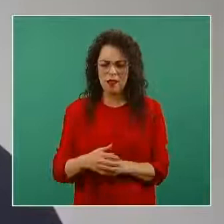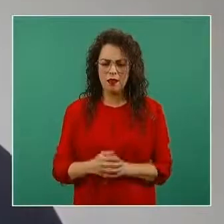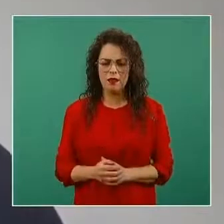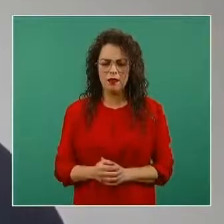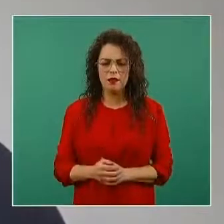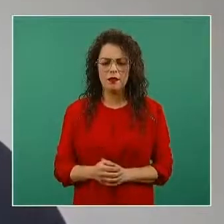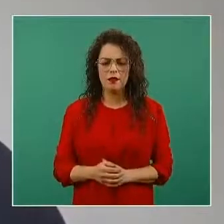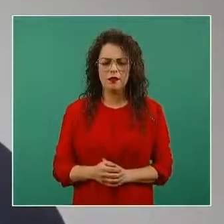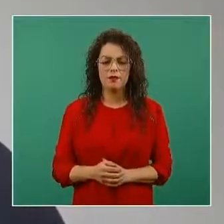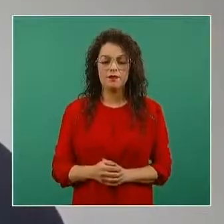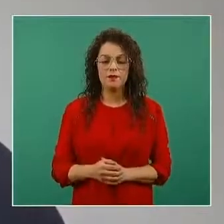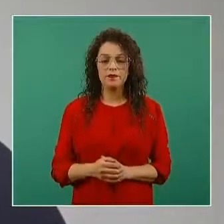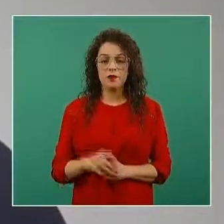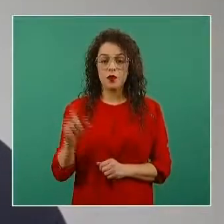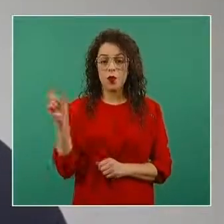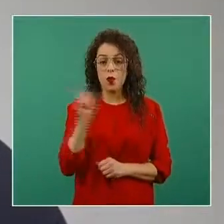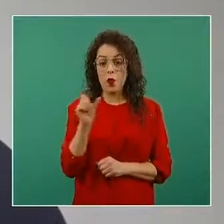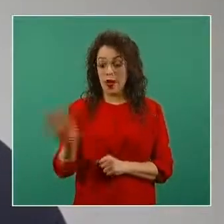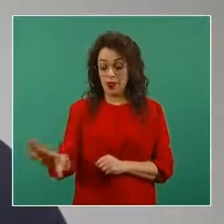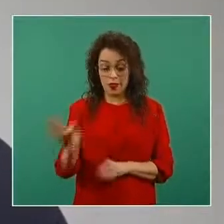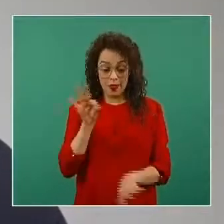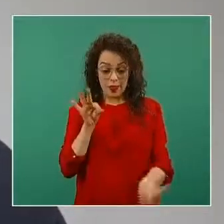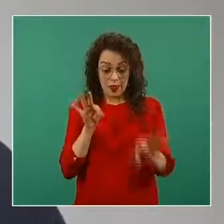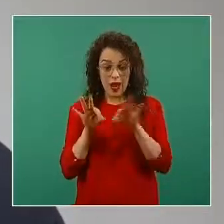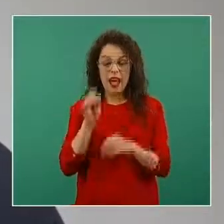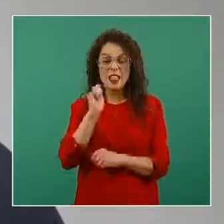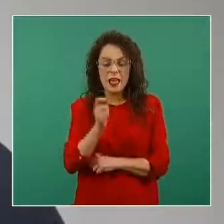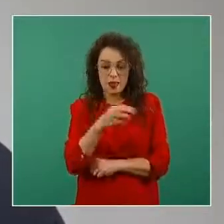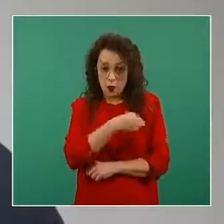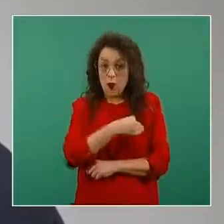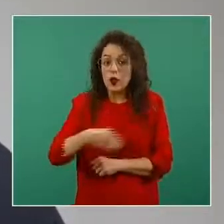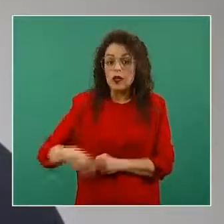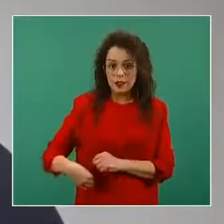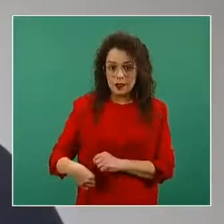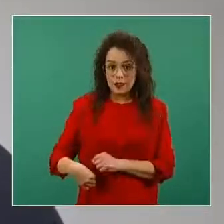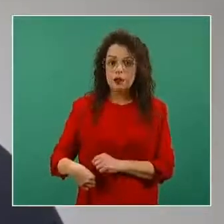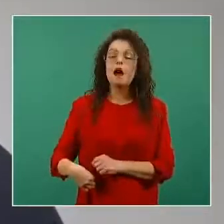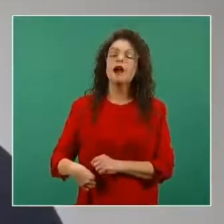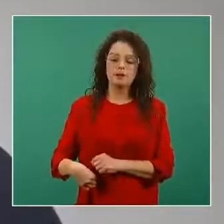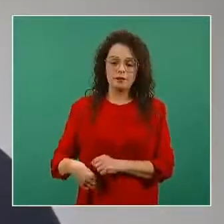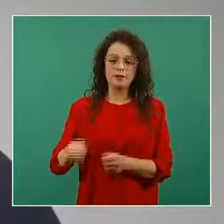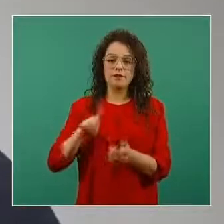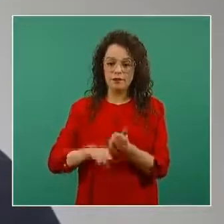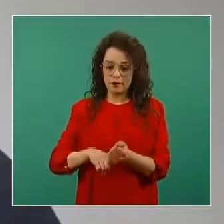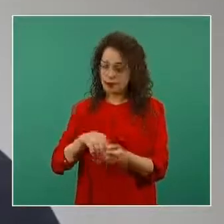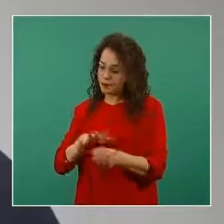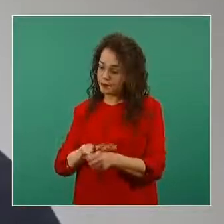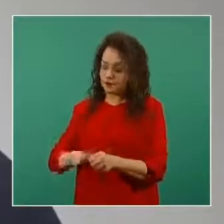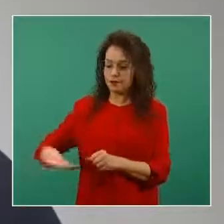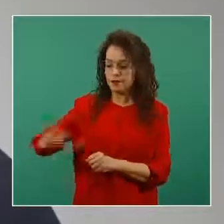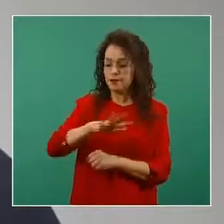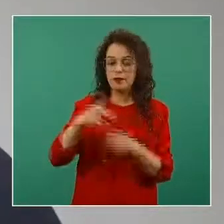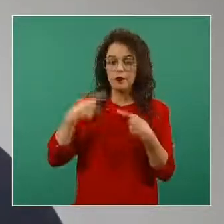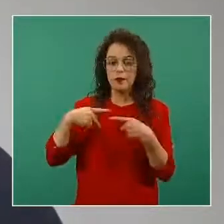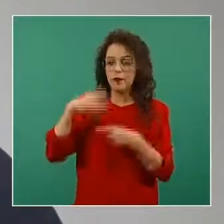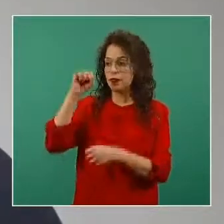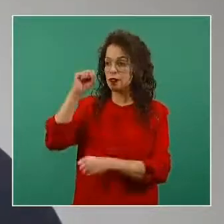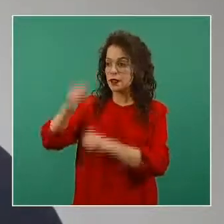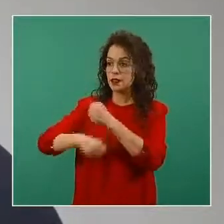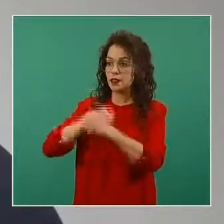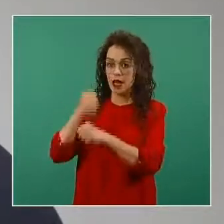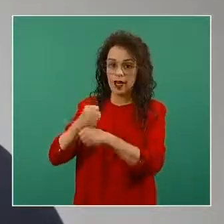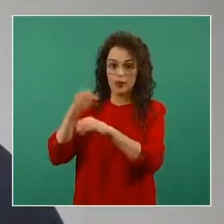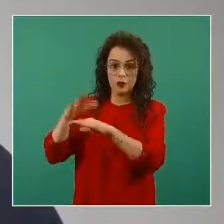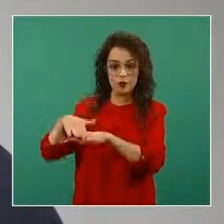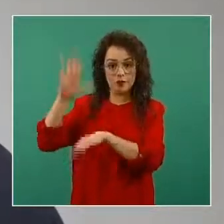selecciona un municipio, se selecciona precisamente en base a la población total de 60 años y más que se tiene registrada e